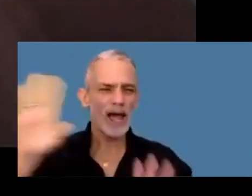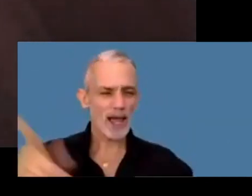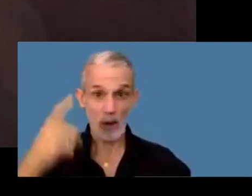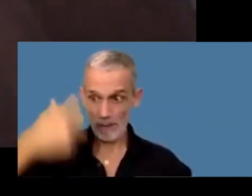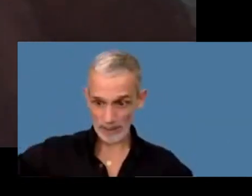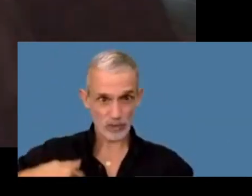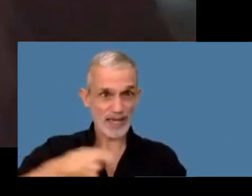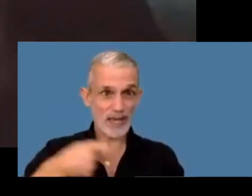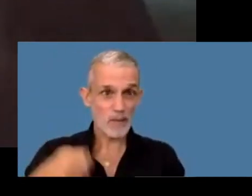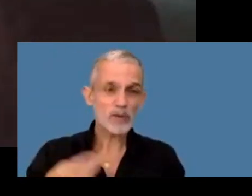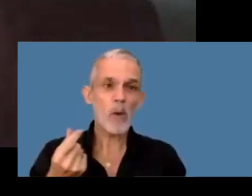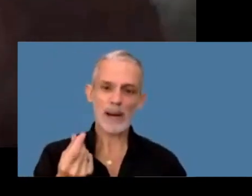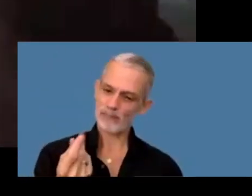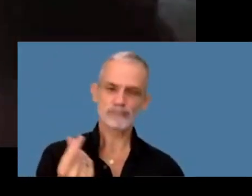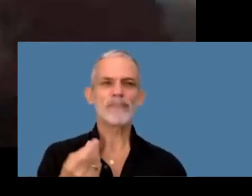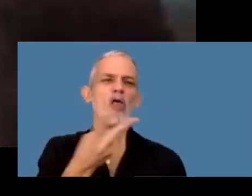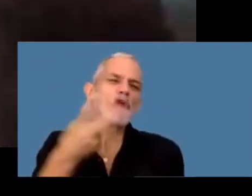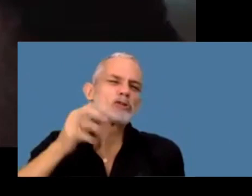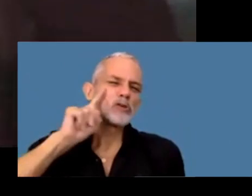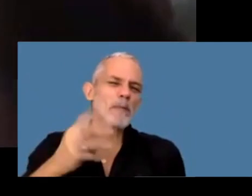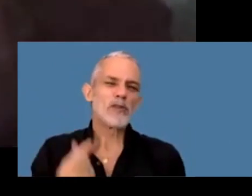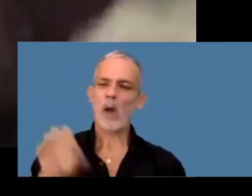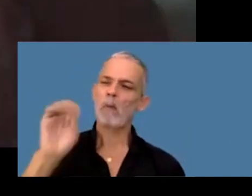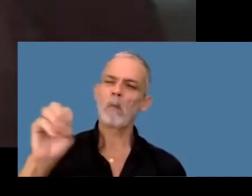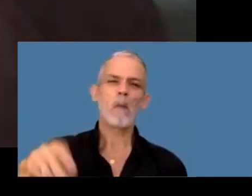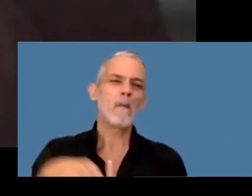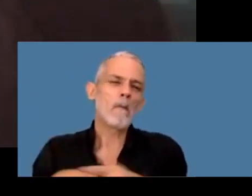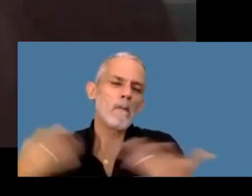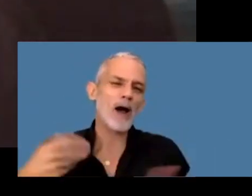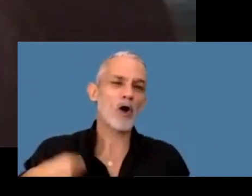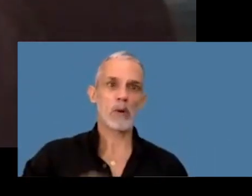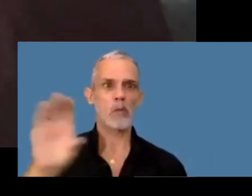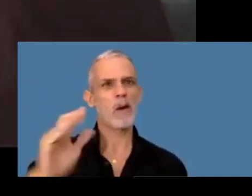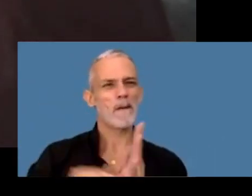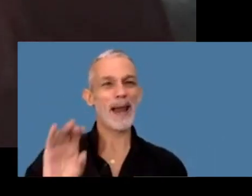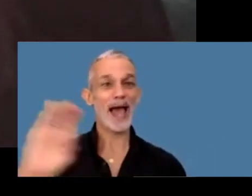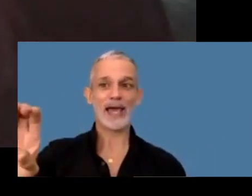factura de Juan, ¿sí? Ante ese caso de interpósita persona donde la factura es